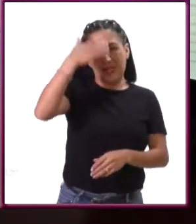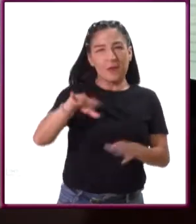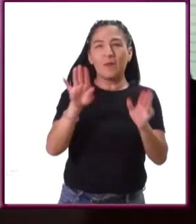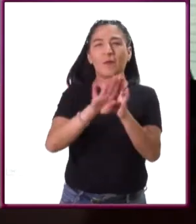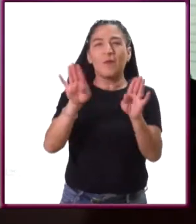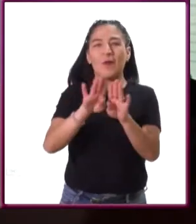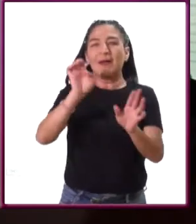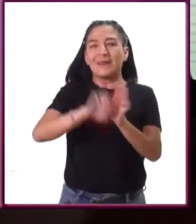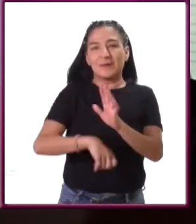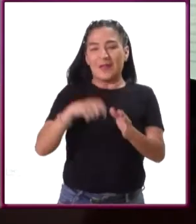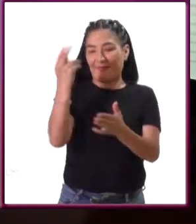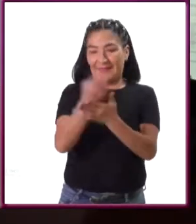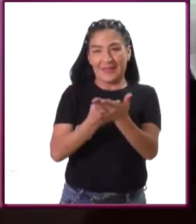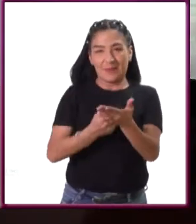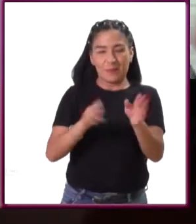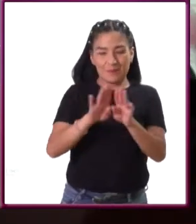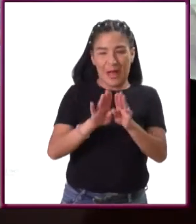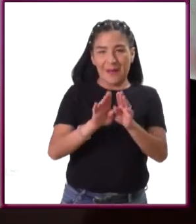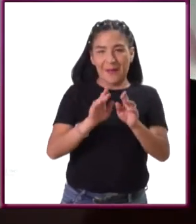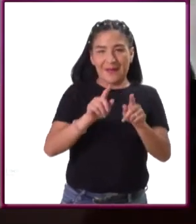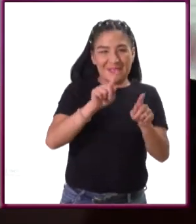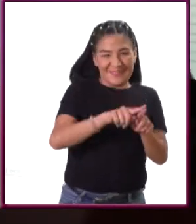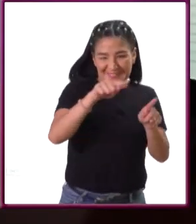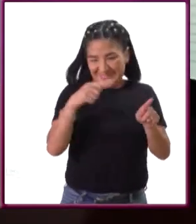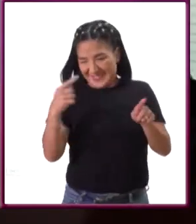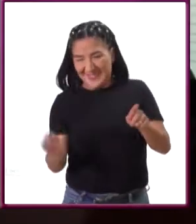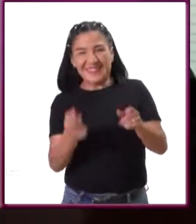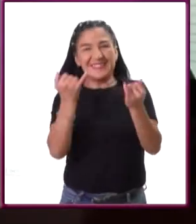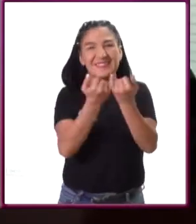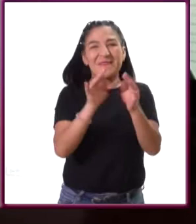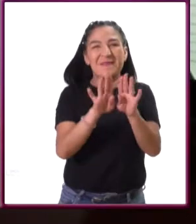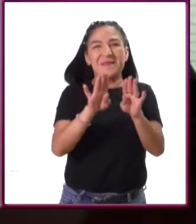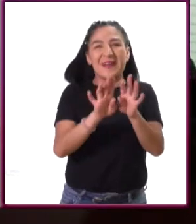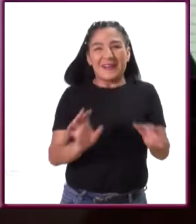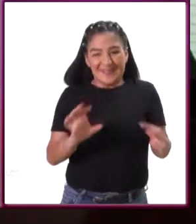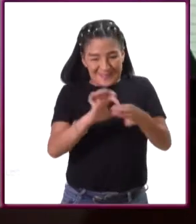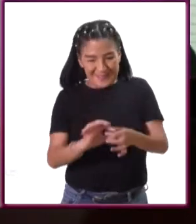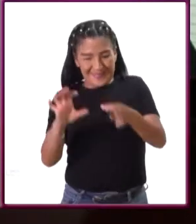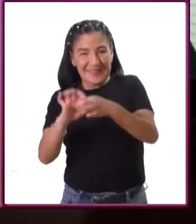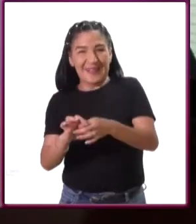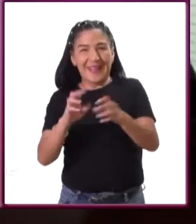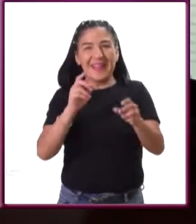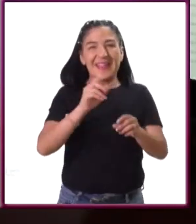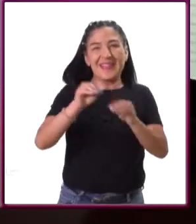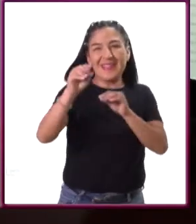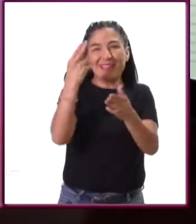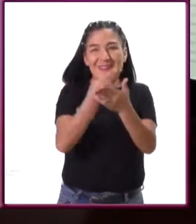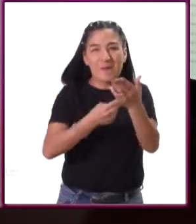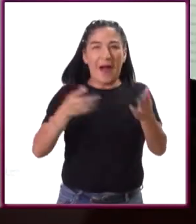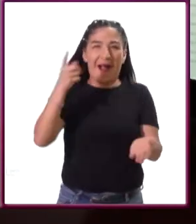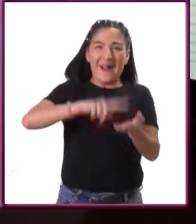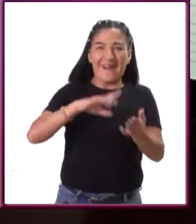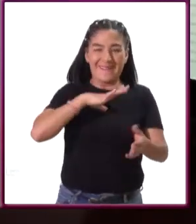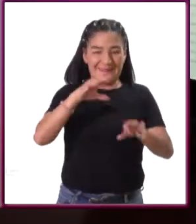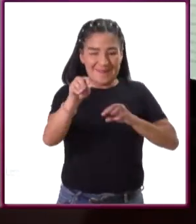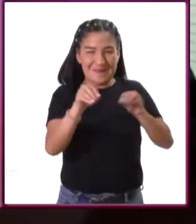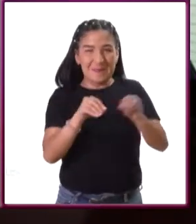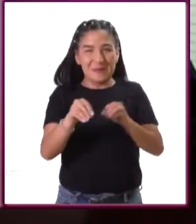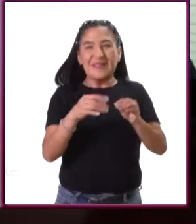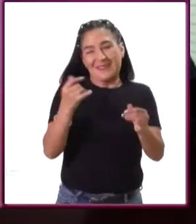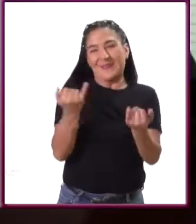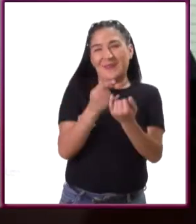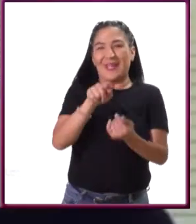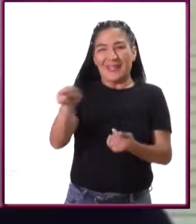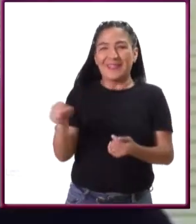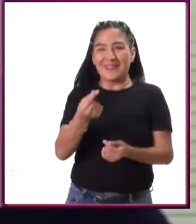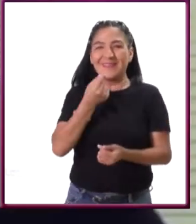dibujos similares, que parezcan dibujos secuenciales, que den la idea de que el dibujo se está moviendo y, por ejemplo, es un juego que hacen los